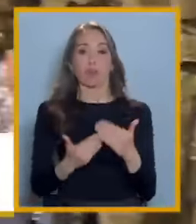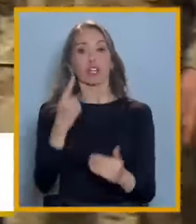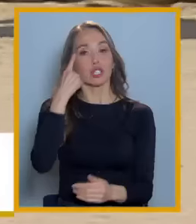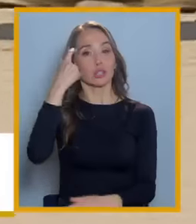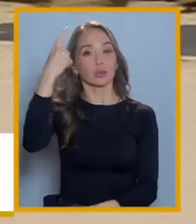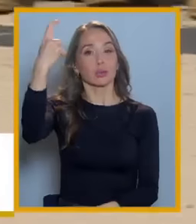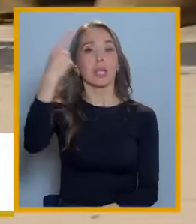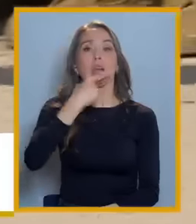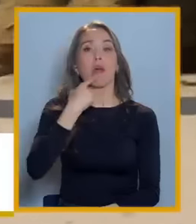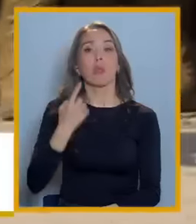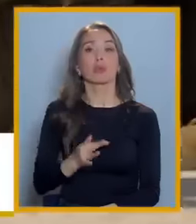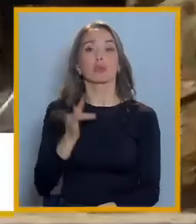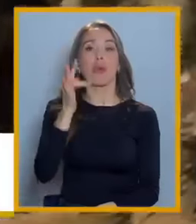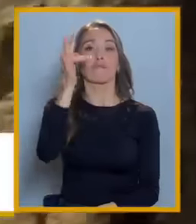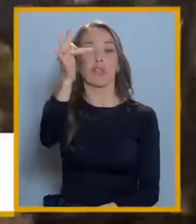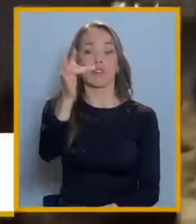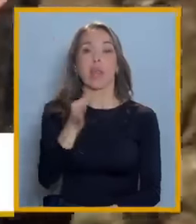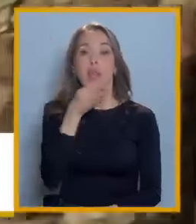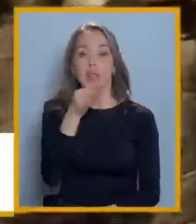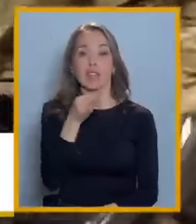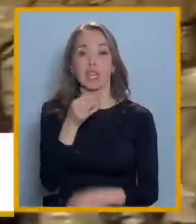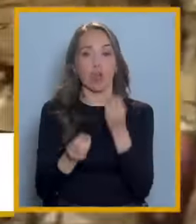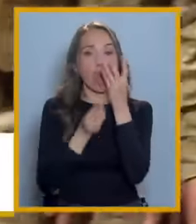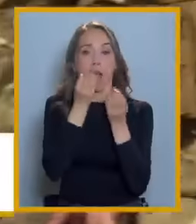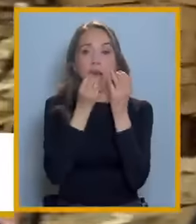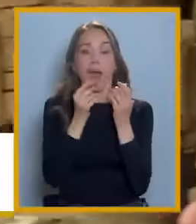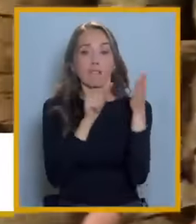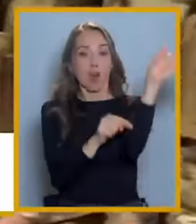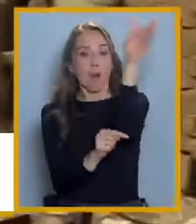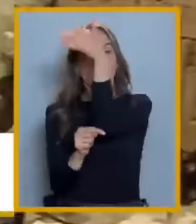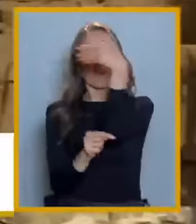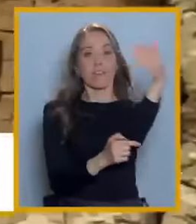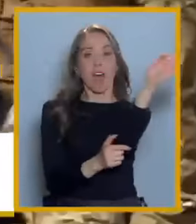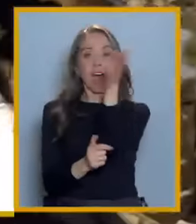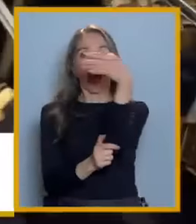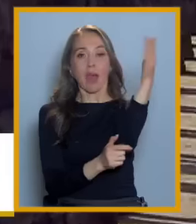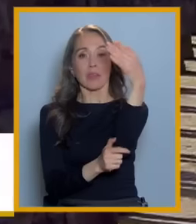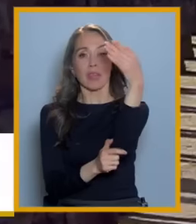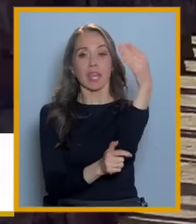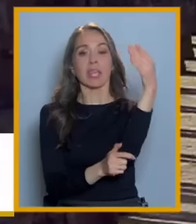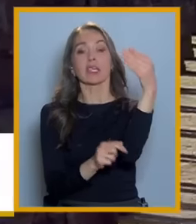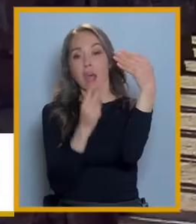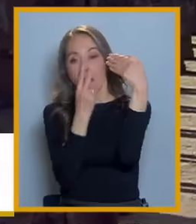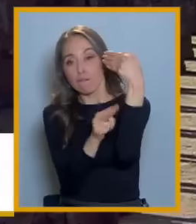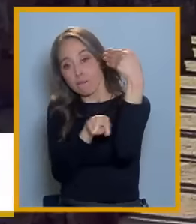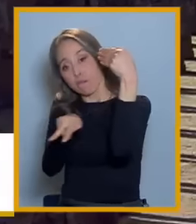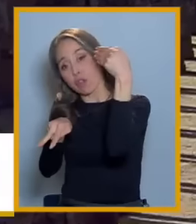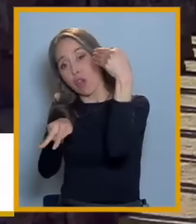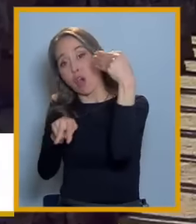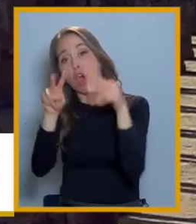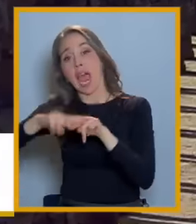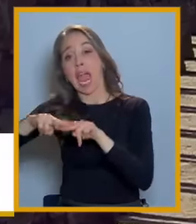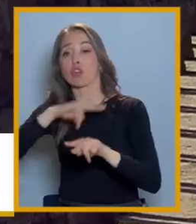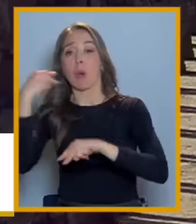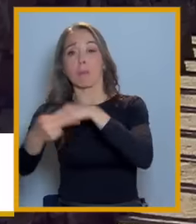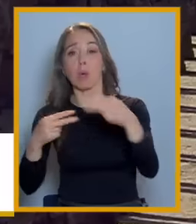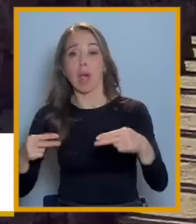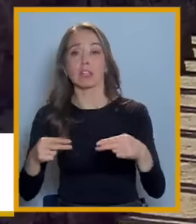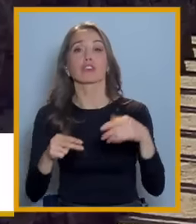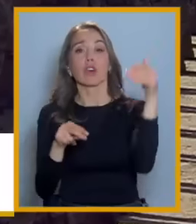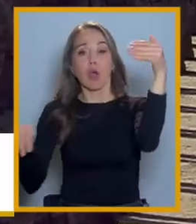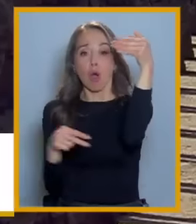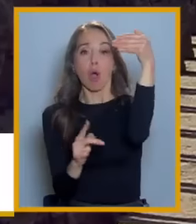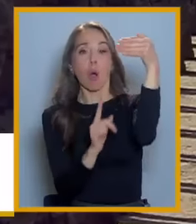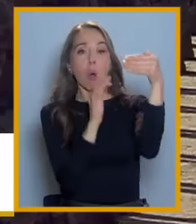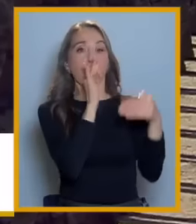soñar con dulzura el porvenir. Digo la reverencia de esta bandera que ha mirado morir héroes y ha oído jurar a los hombres